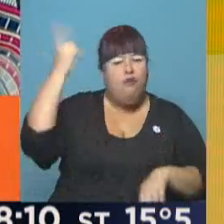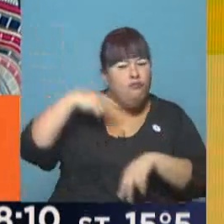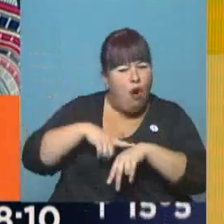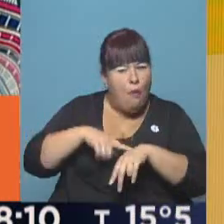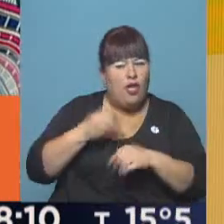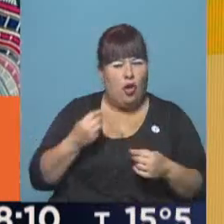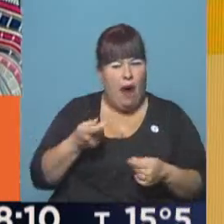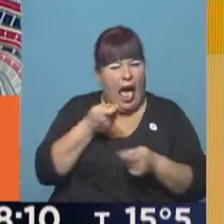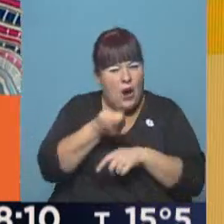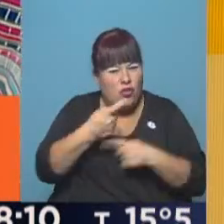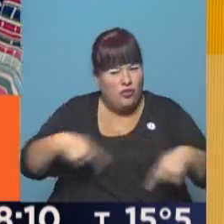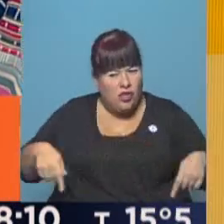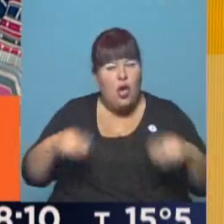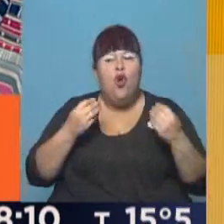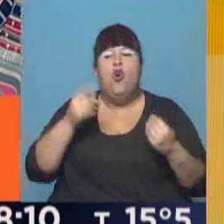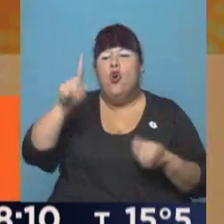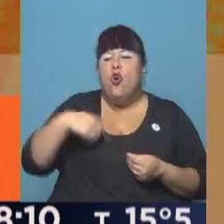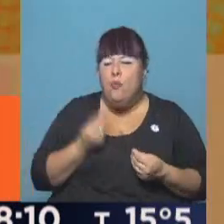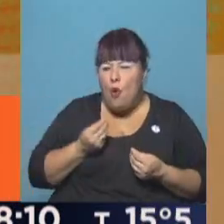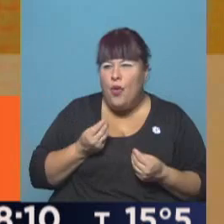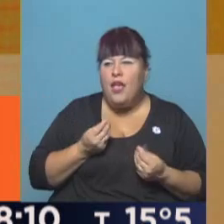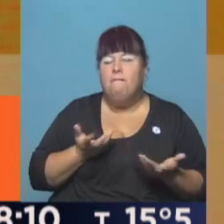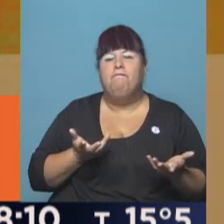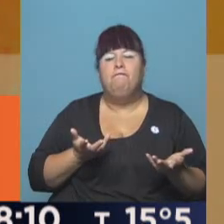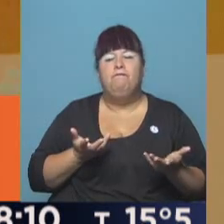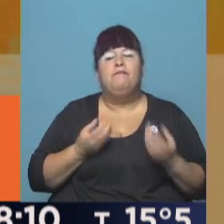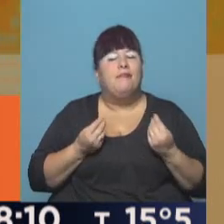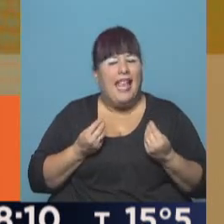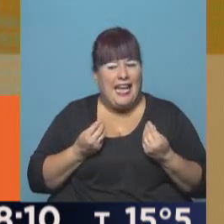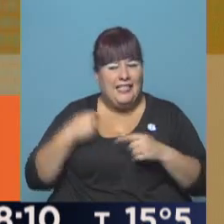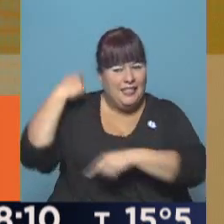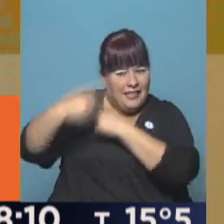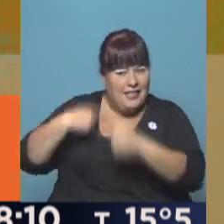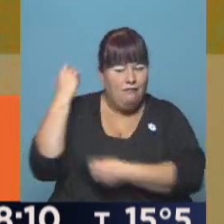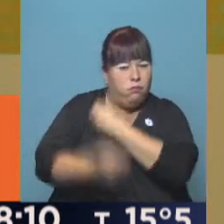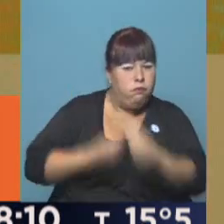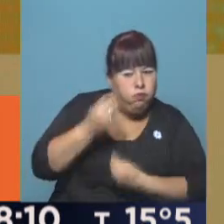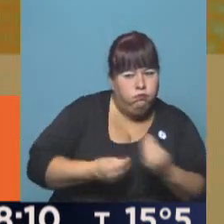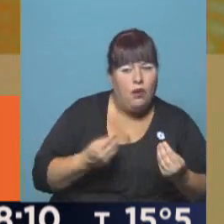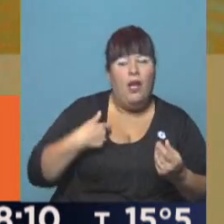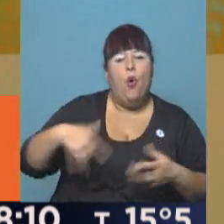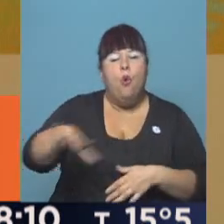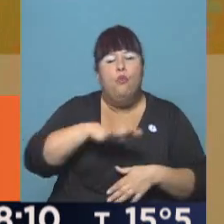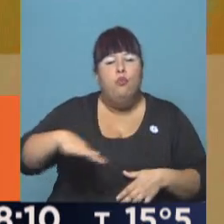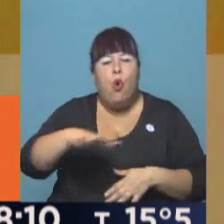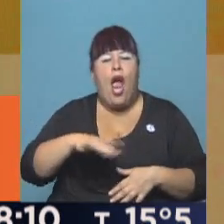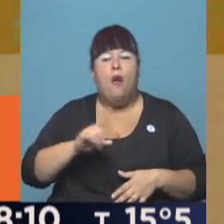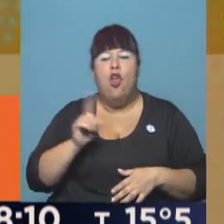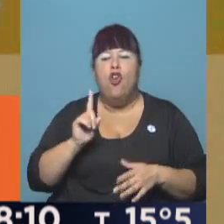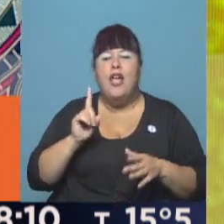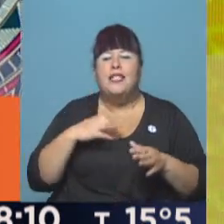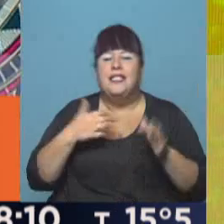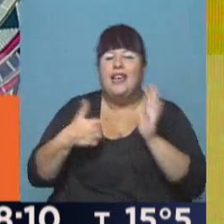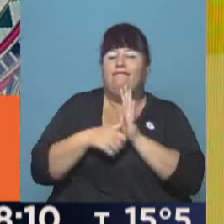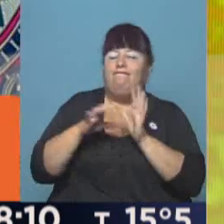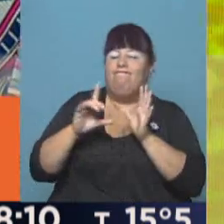época, para armarse de esa manera. Pero ¿de dónde vienen? Sí. ¿Qué serán? ¿Las sucesivas migraciones que nos hacen un pueblo que no nos